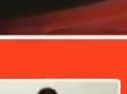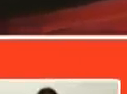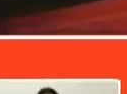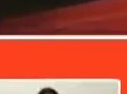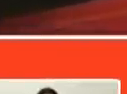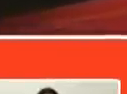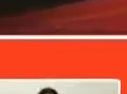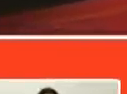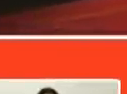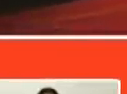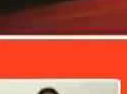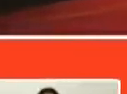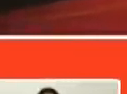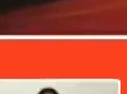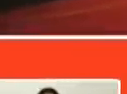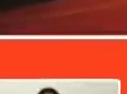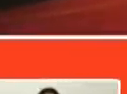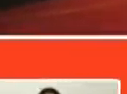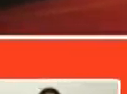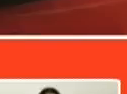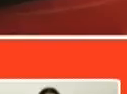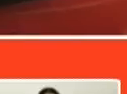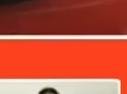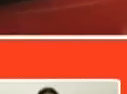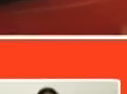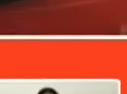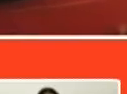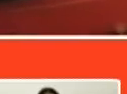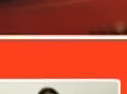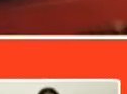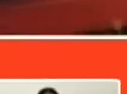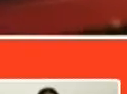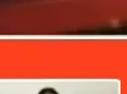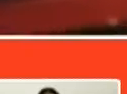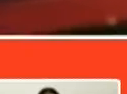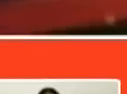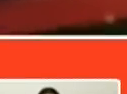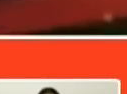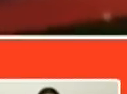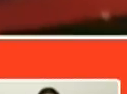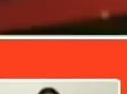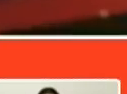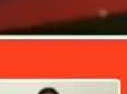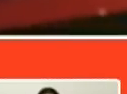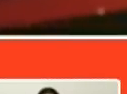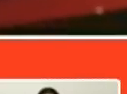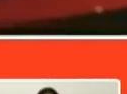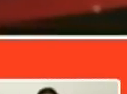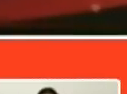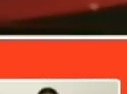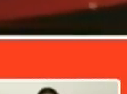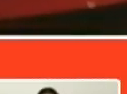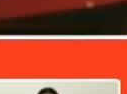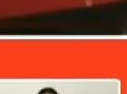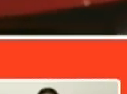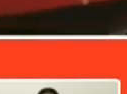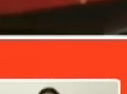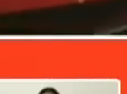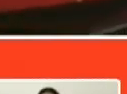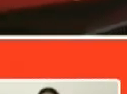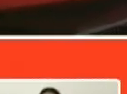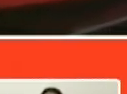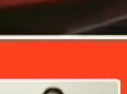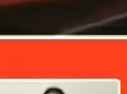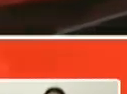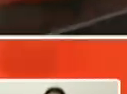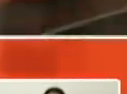corrieron, y se lo llevaron preso al capitán pirata que estaba, ahí le faltaba el oro aquí. No